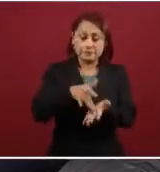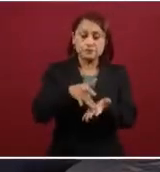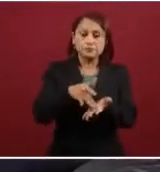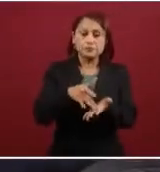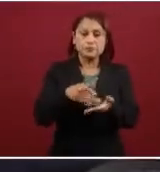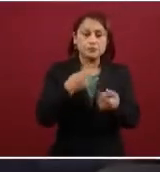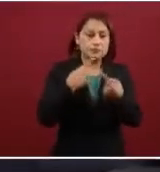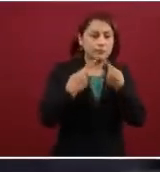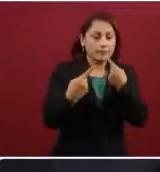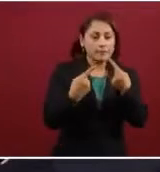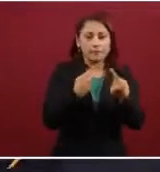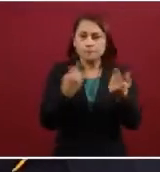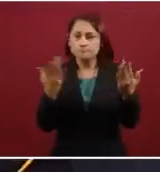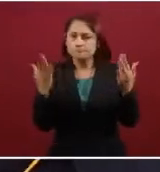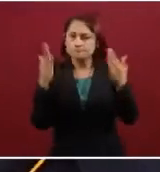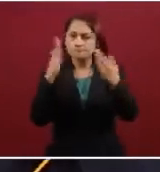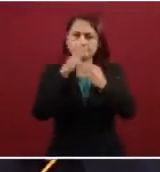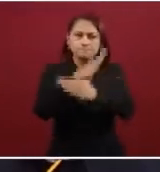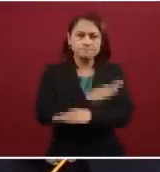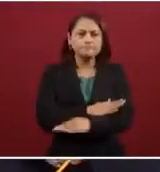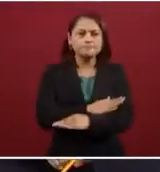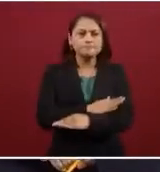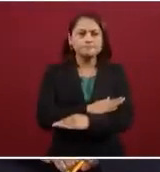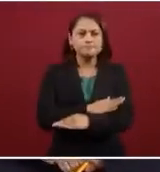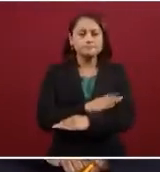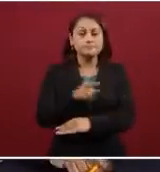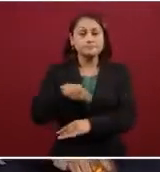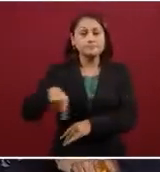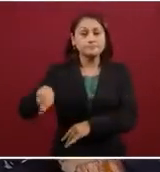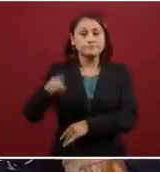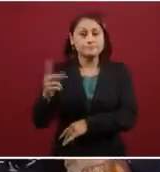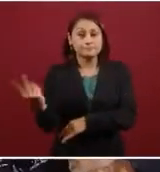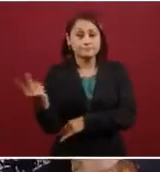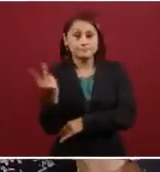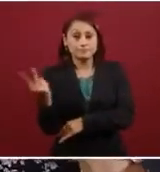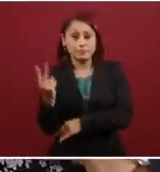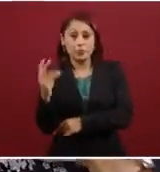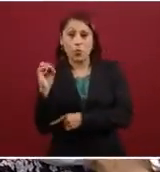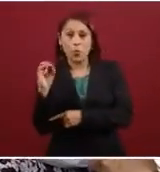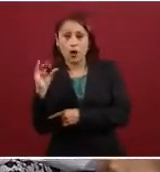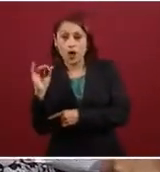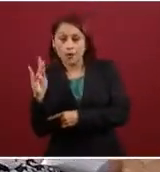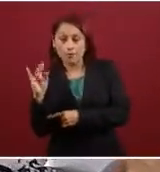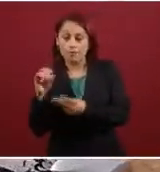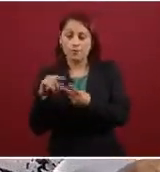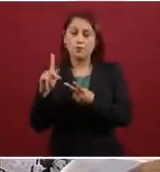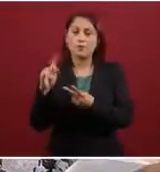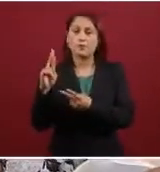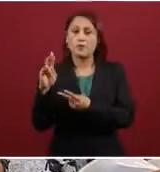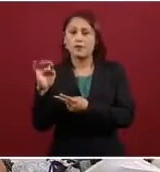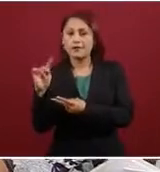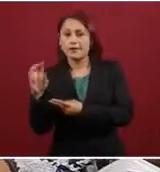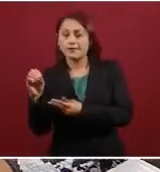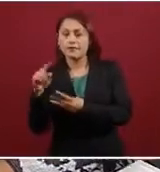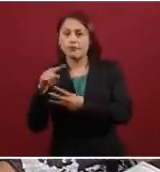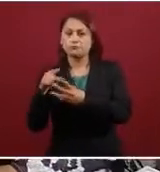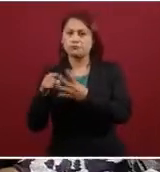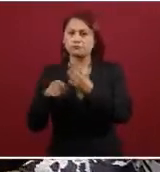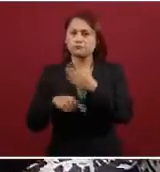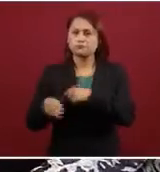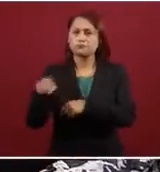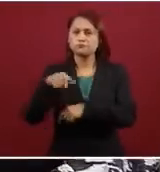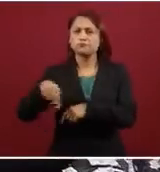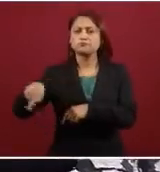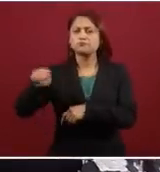y Prieto y Ocampo y todos le tiraban la renuncia